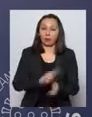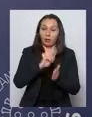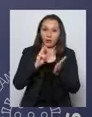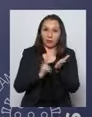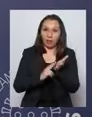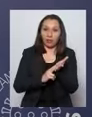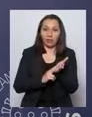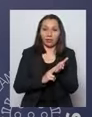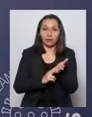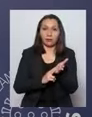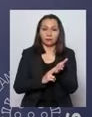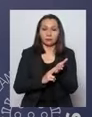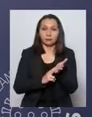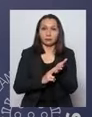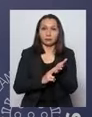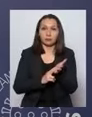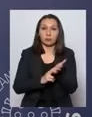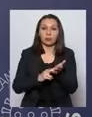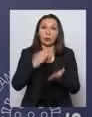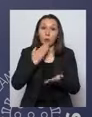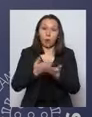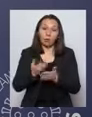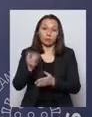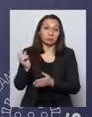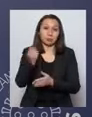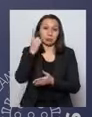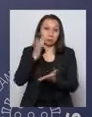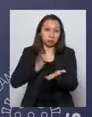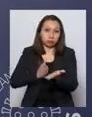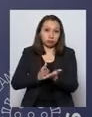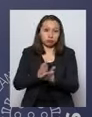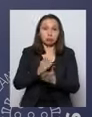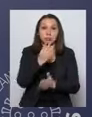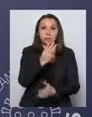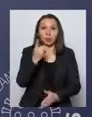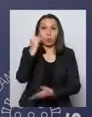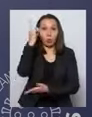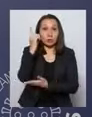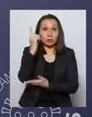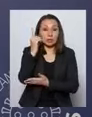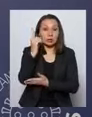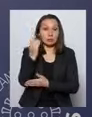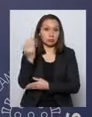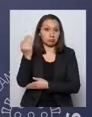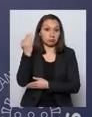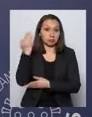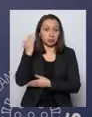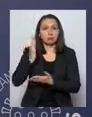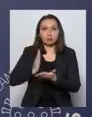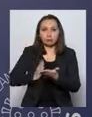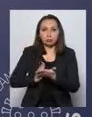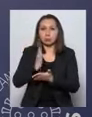verdad y esto empezó el 31 de diciembre recién pasado